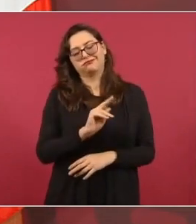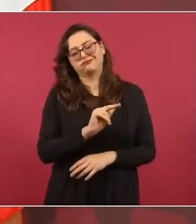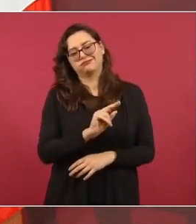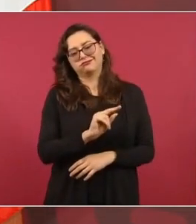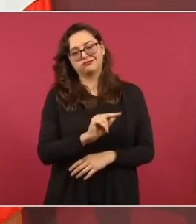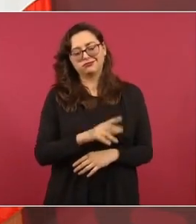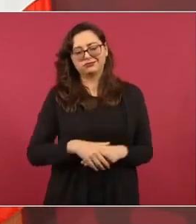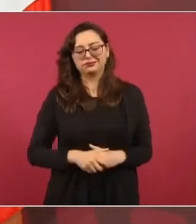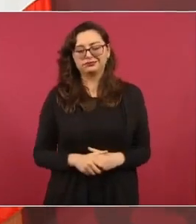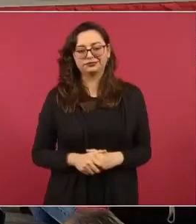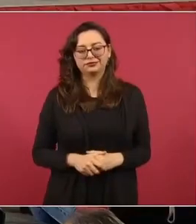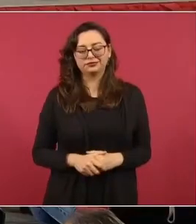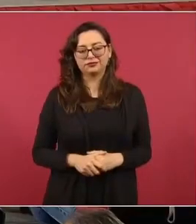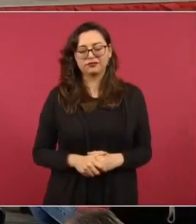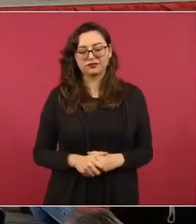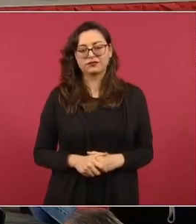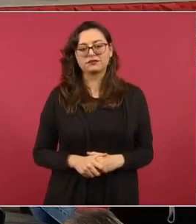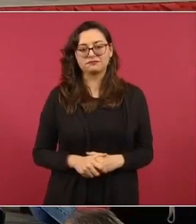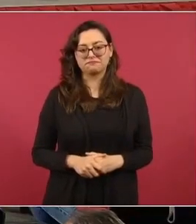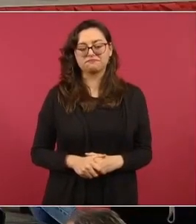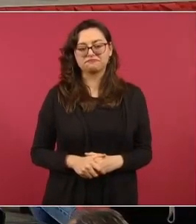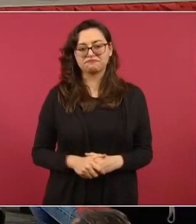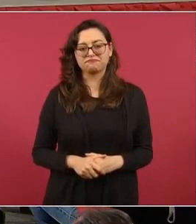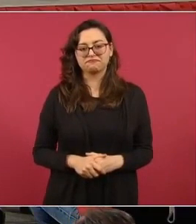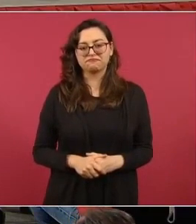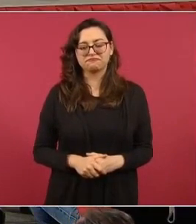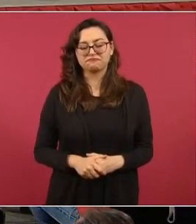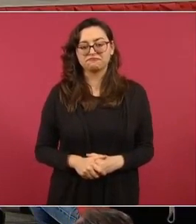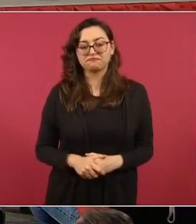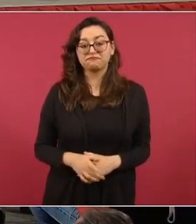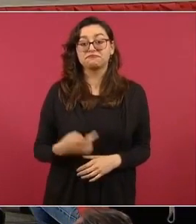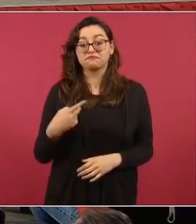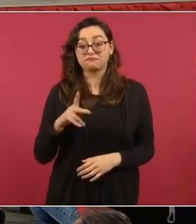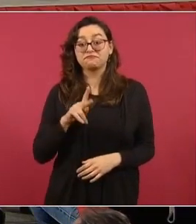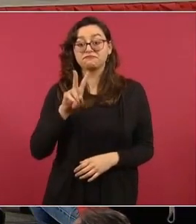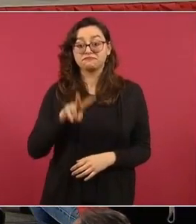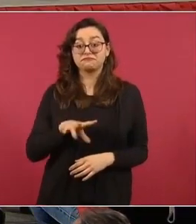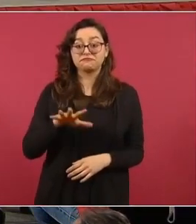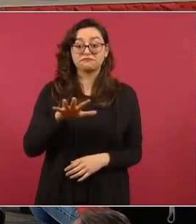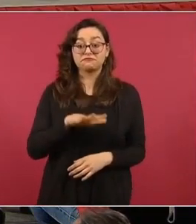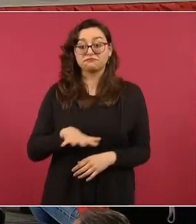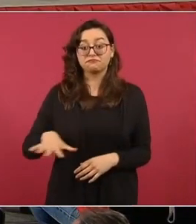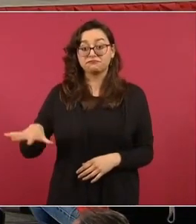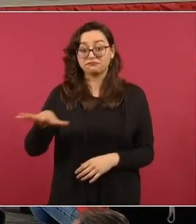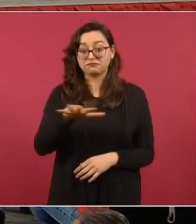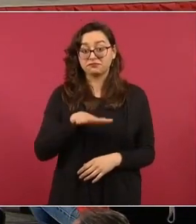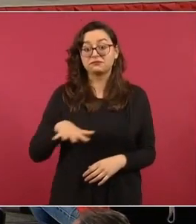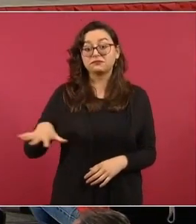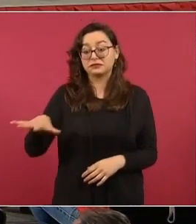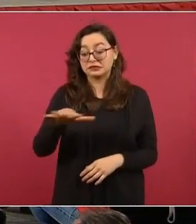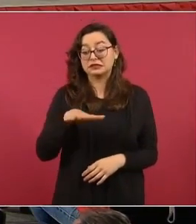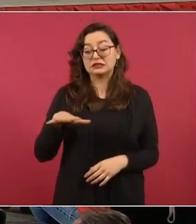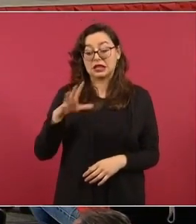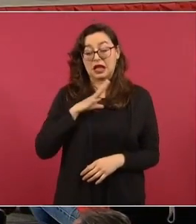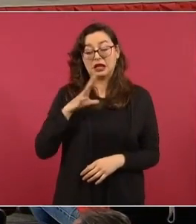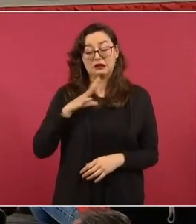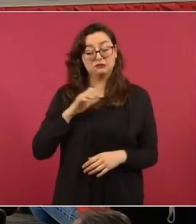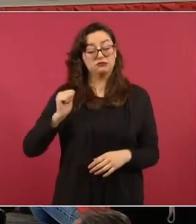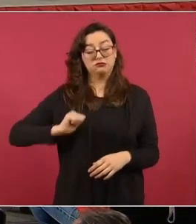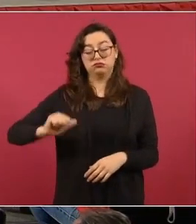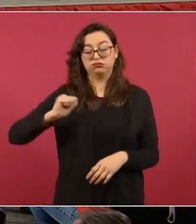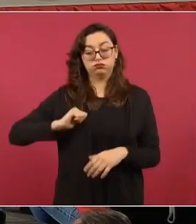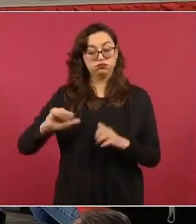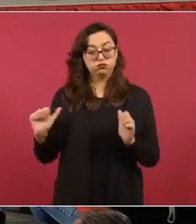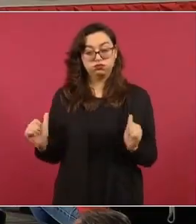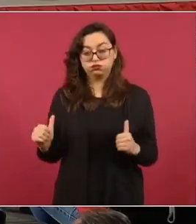Y por eso no se hizo. Pero aquí se está haciendo. Descuento que